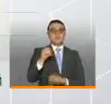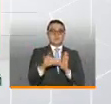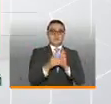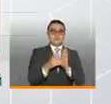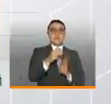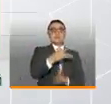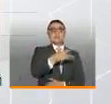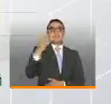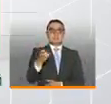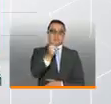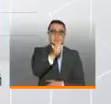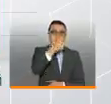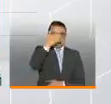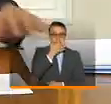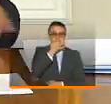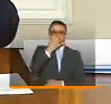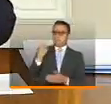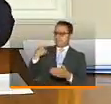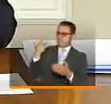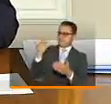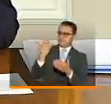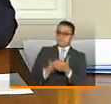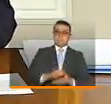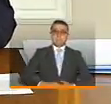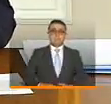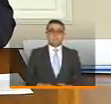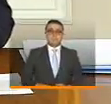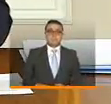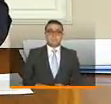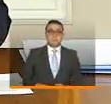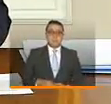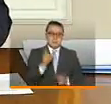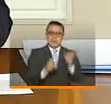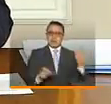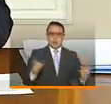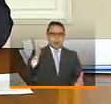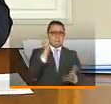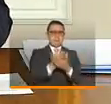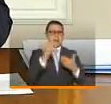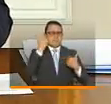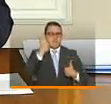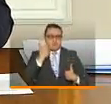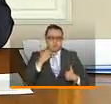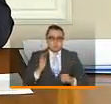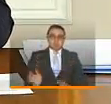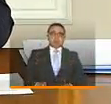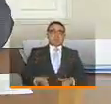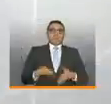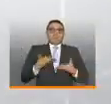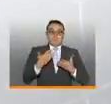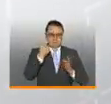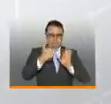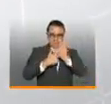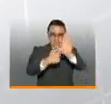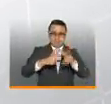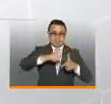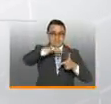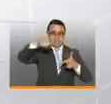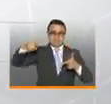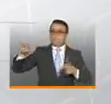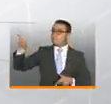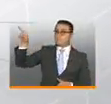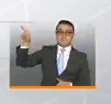1.960.310 pruebas procesadas. También podemos ver los recuperados, lo podemos ver a continuación en esta gráfica, el número de